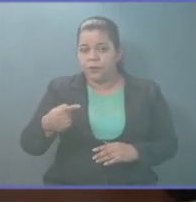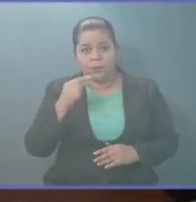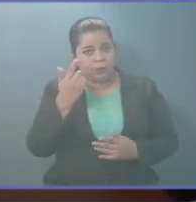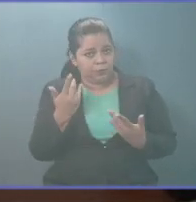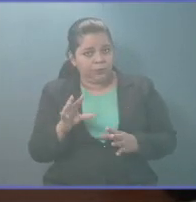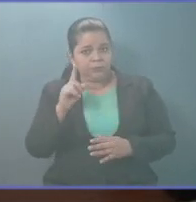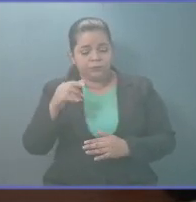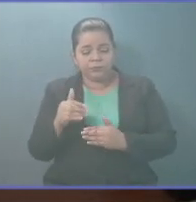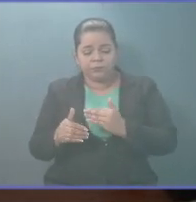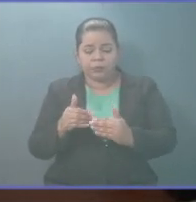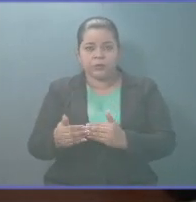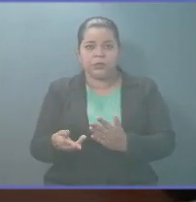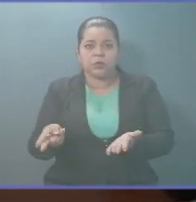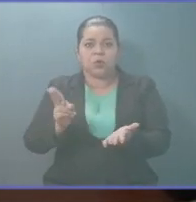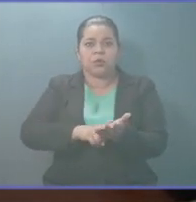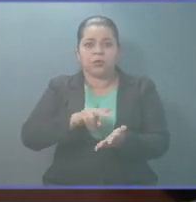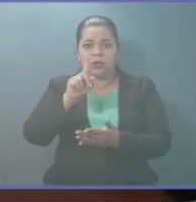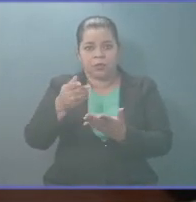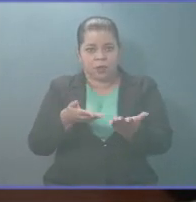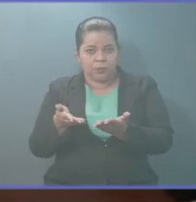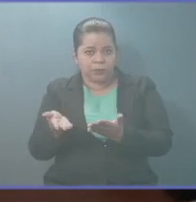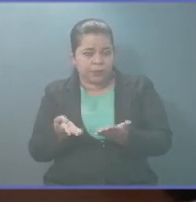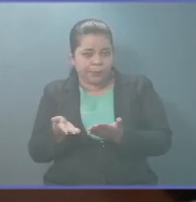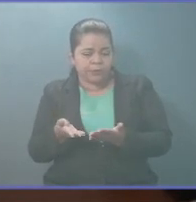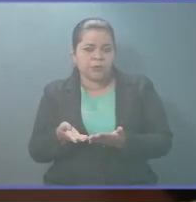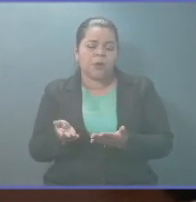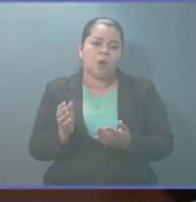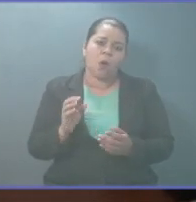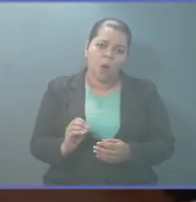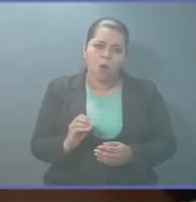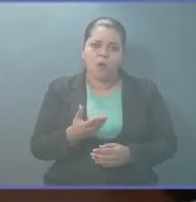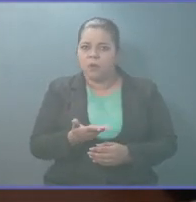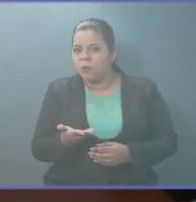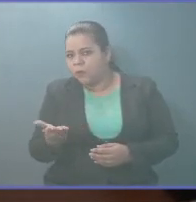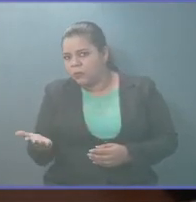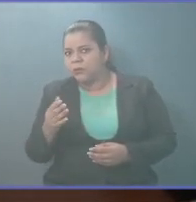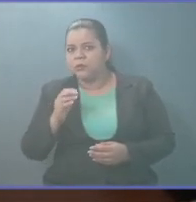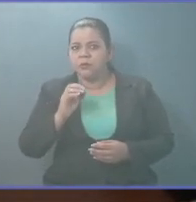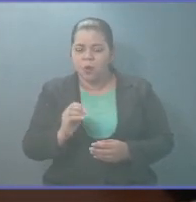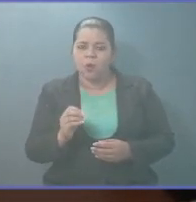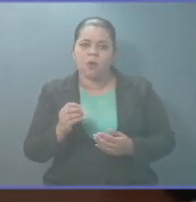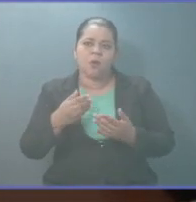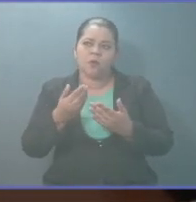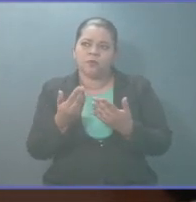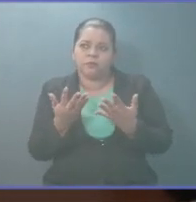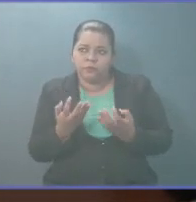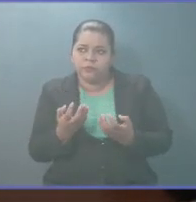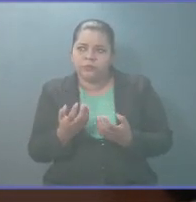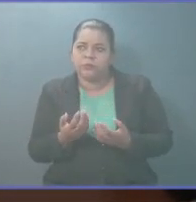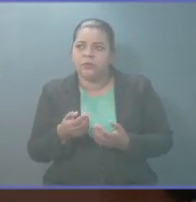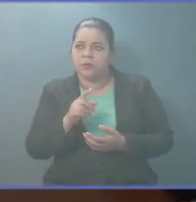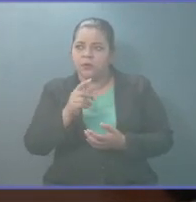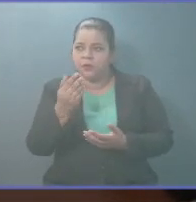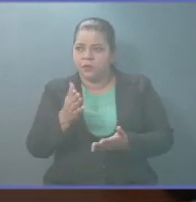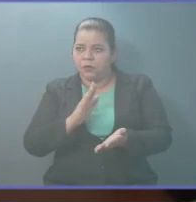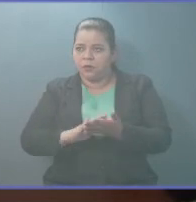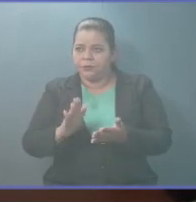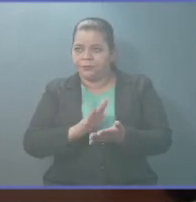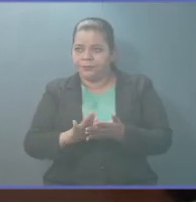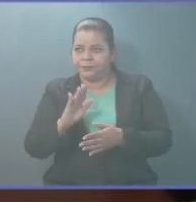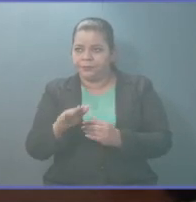de licitación pública para un servicio o producto u ofrecimiento de producto para una compra del Estado,